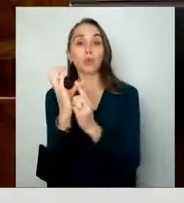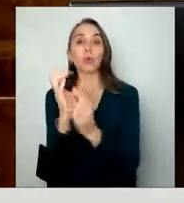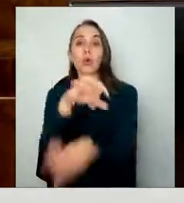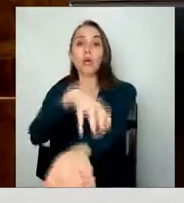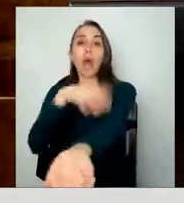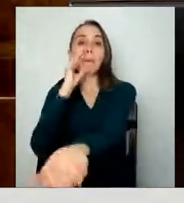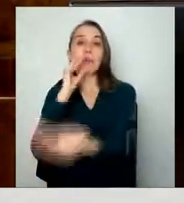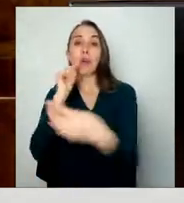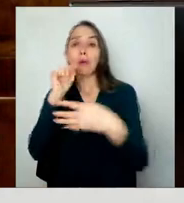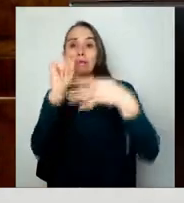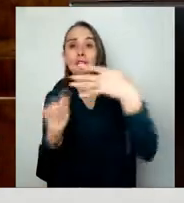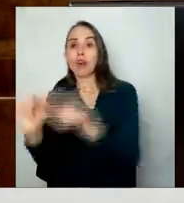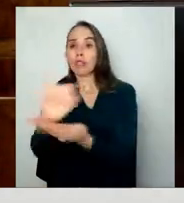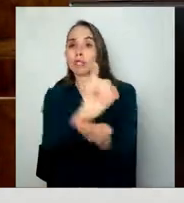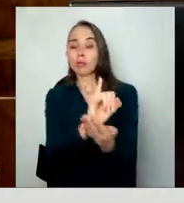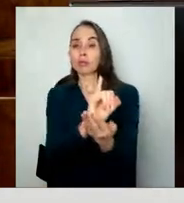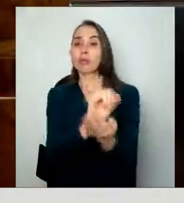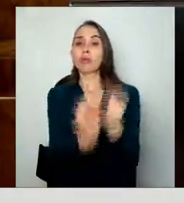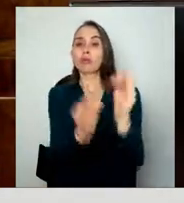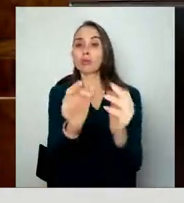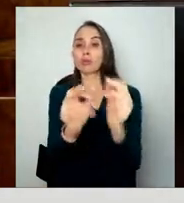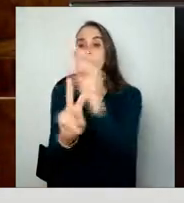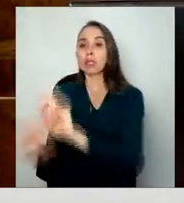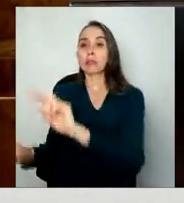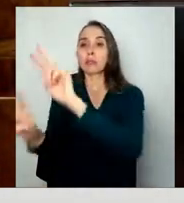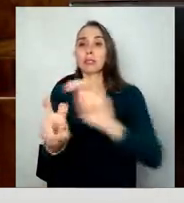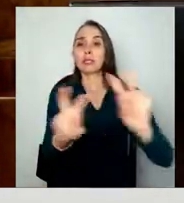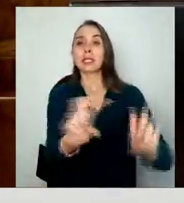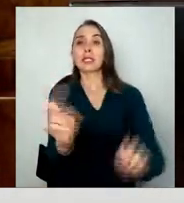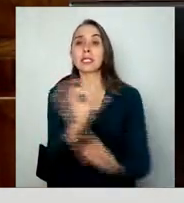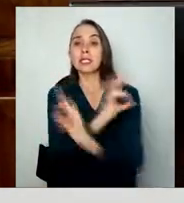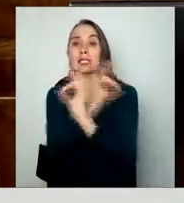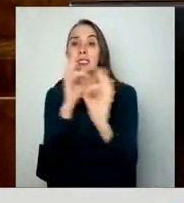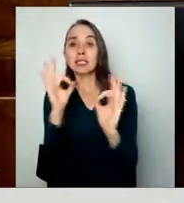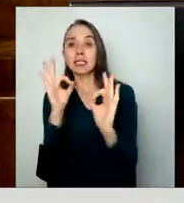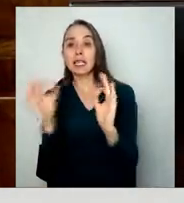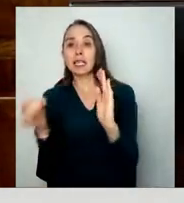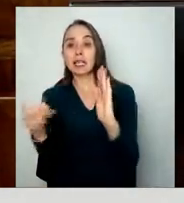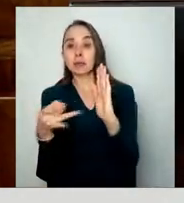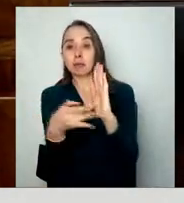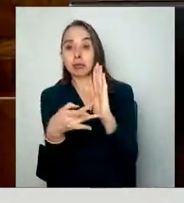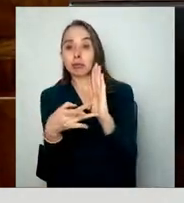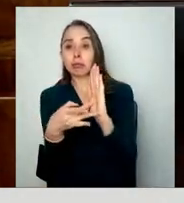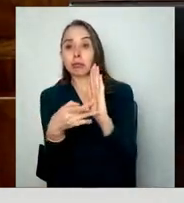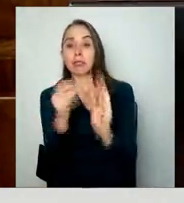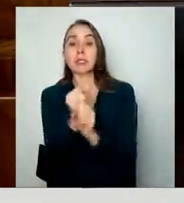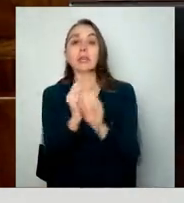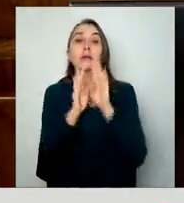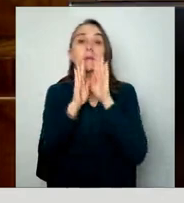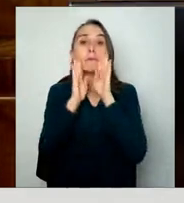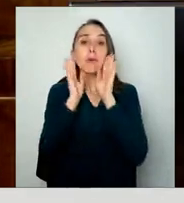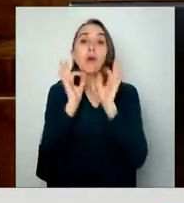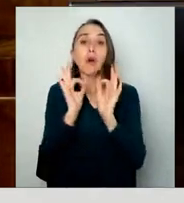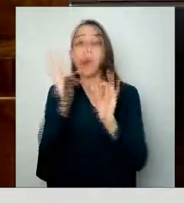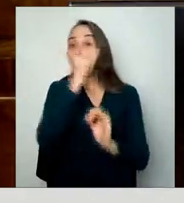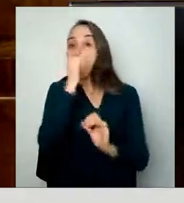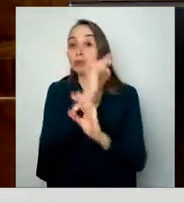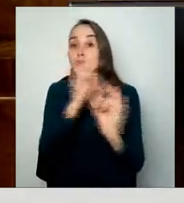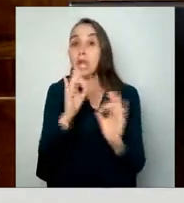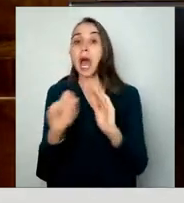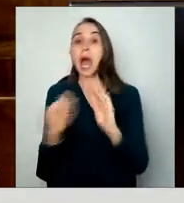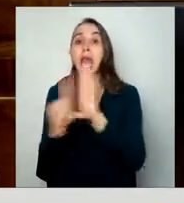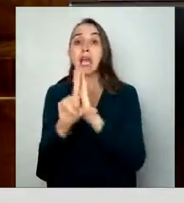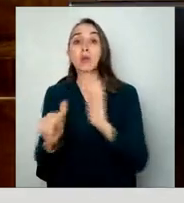en donde se tiene que investigar porque corresponde hacerlo y si no hay ninguna falta a la prioridad o a la ley muy bien si las hay deben ser